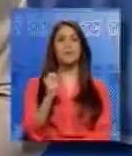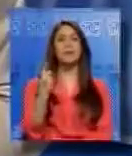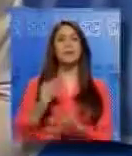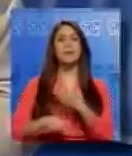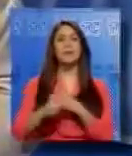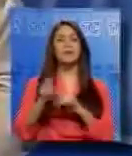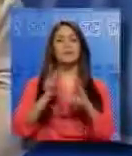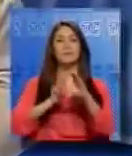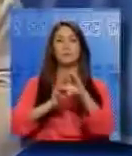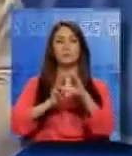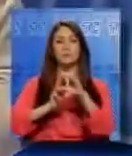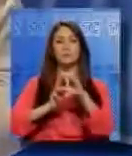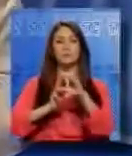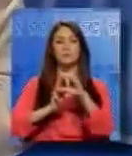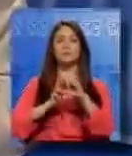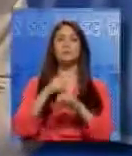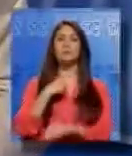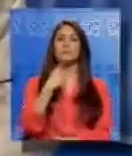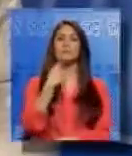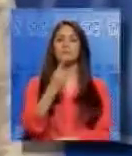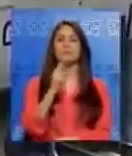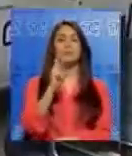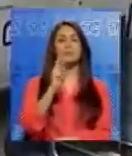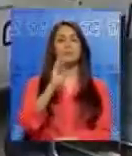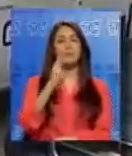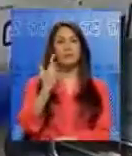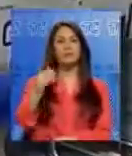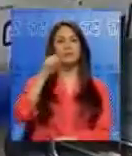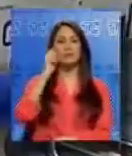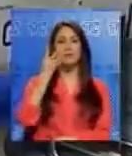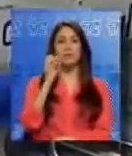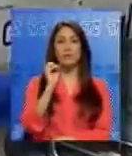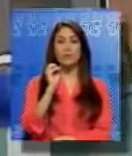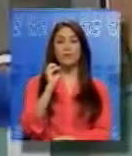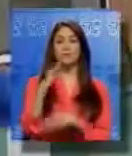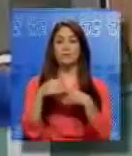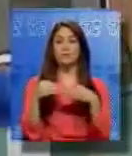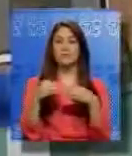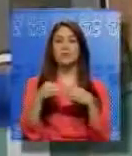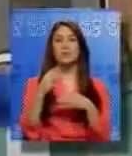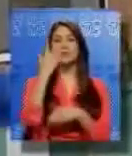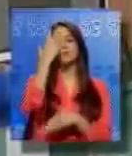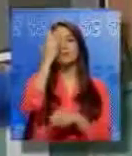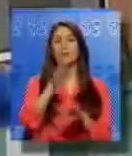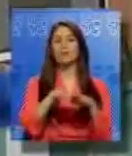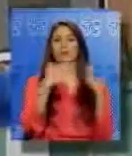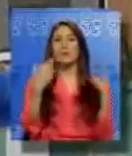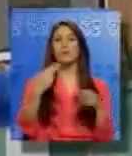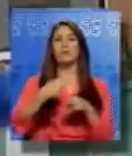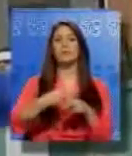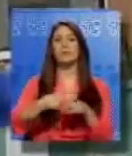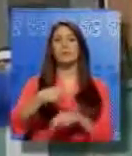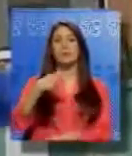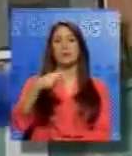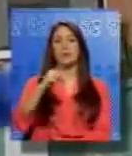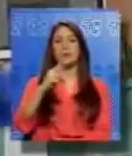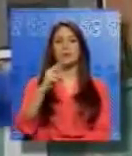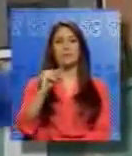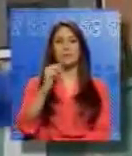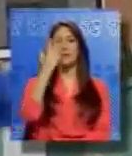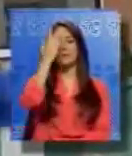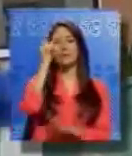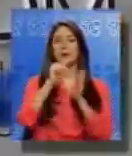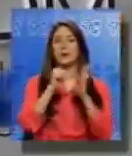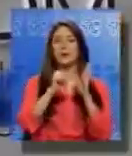La Supercom estableció una multa económica de $3.540 a Diario La Hora por incumplir el artículo 18 de la